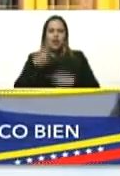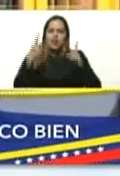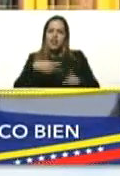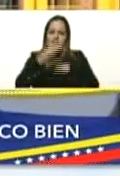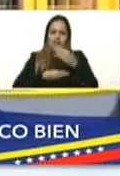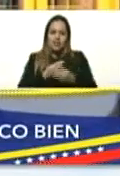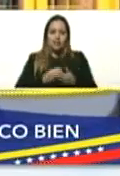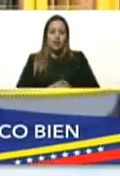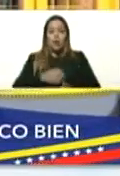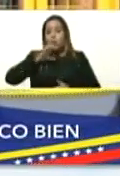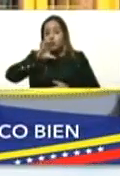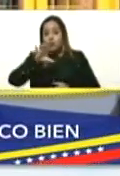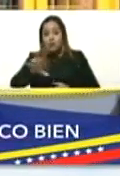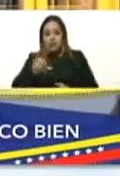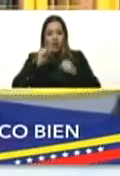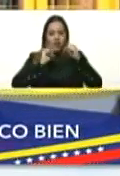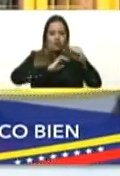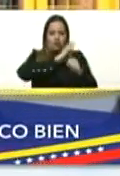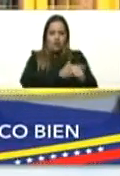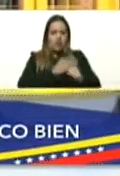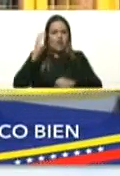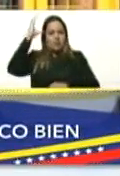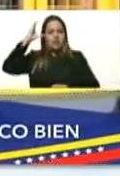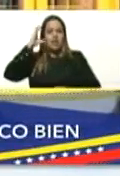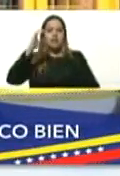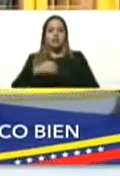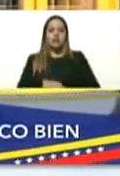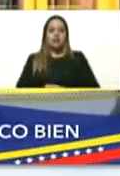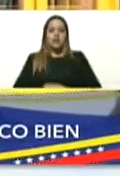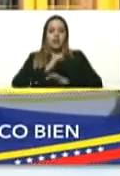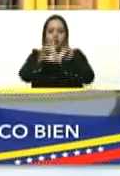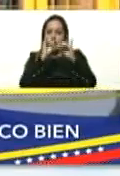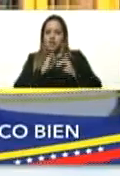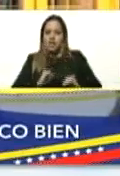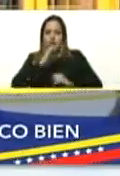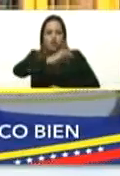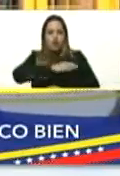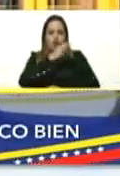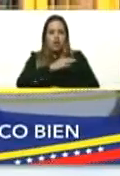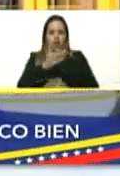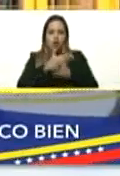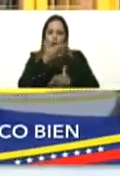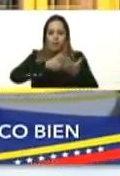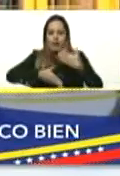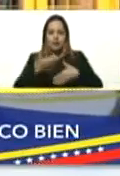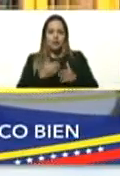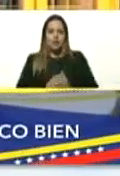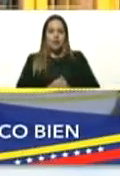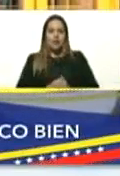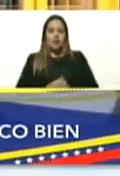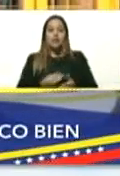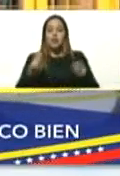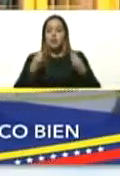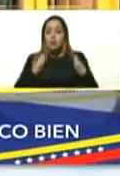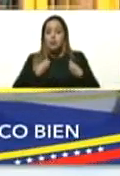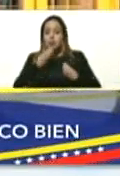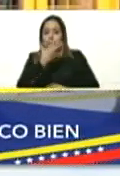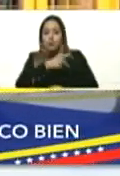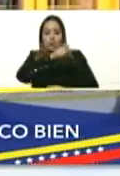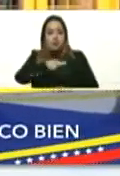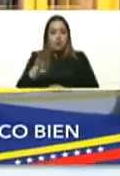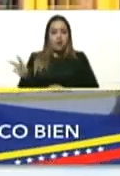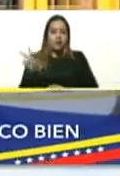una patria potencia de felicidad social compartida, del vivir viviendo de los